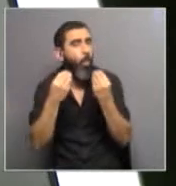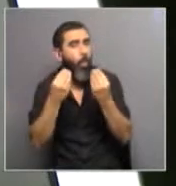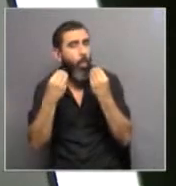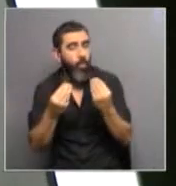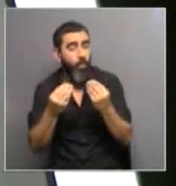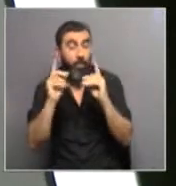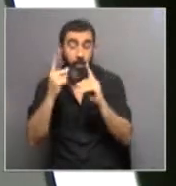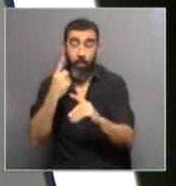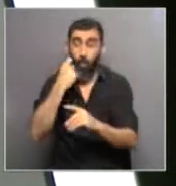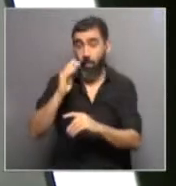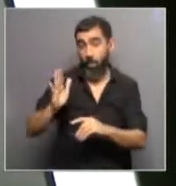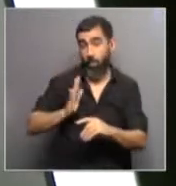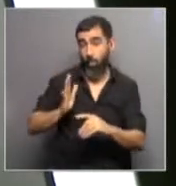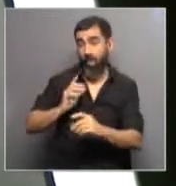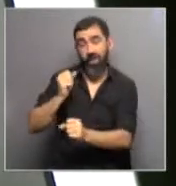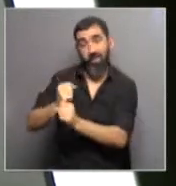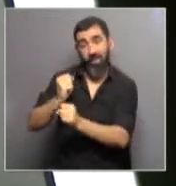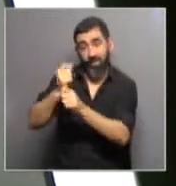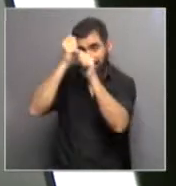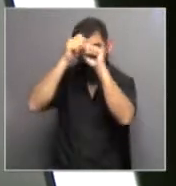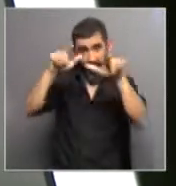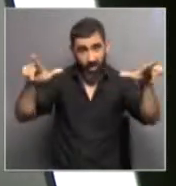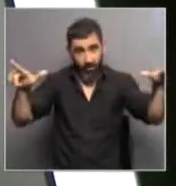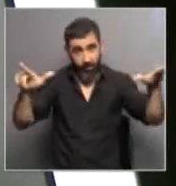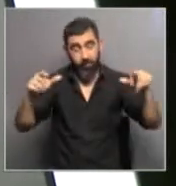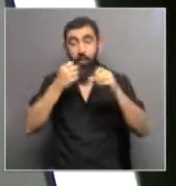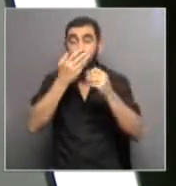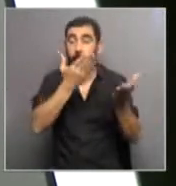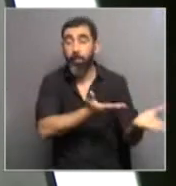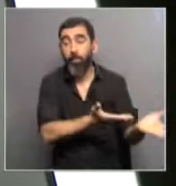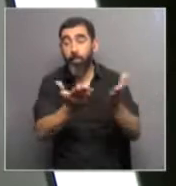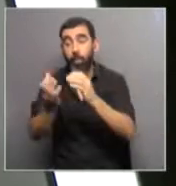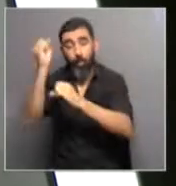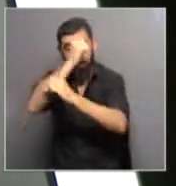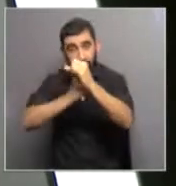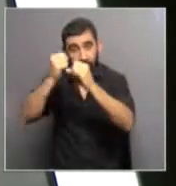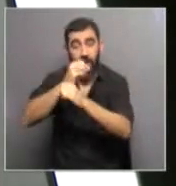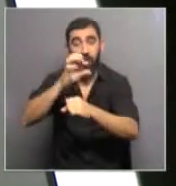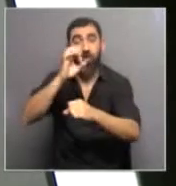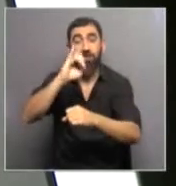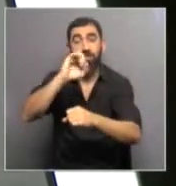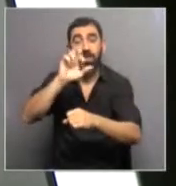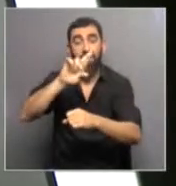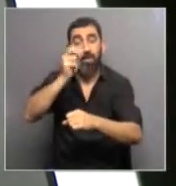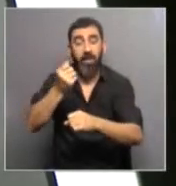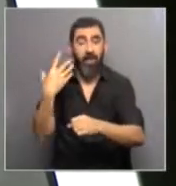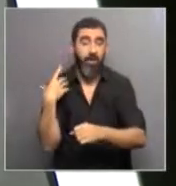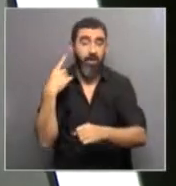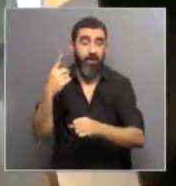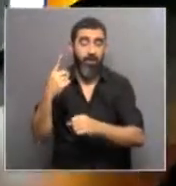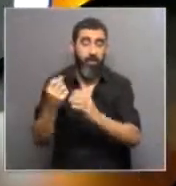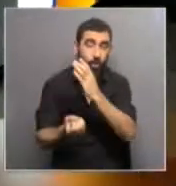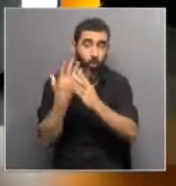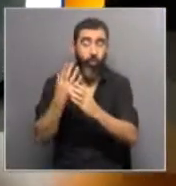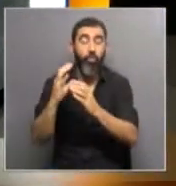a los hombres y mujeres que lo llevan adelante? Vamos a dar la bienvenida al ingeniero Miguel Sierra, gerente de Innovación y Comunicación de